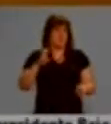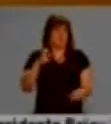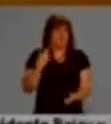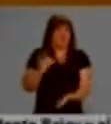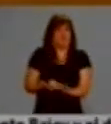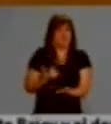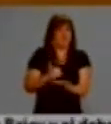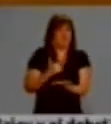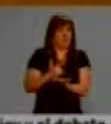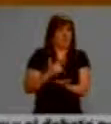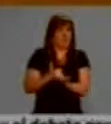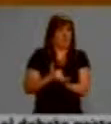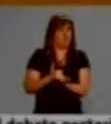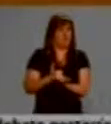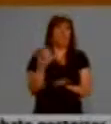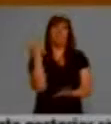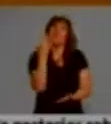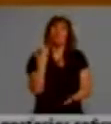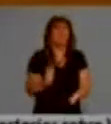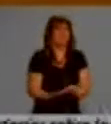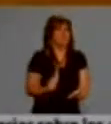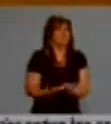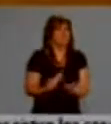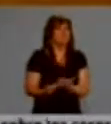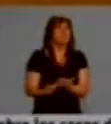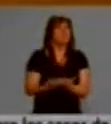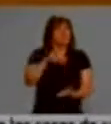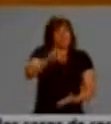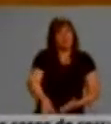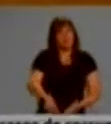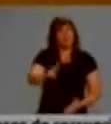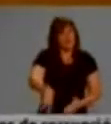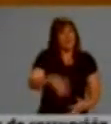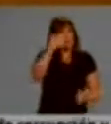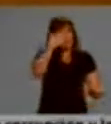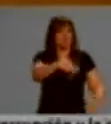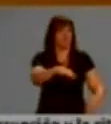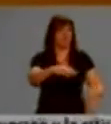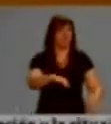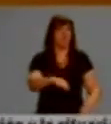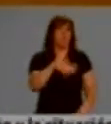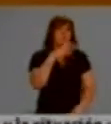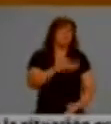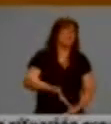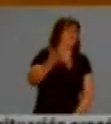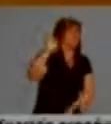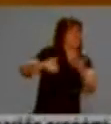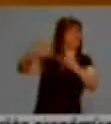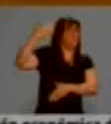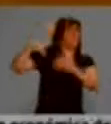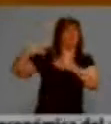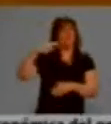prueba, hay que demostrar la inocencia, como en los peores tiempos del